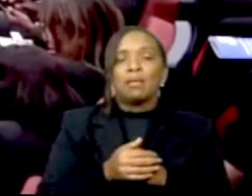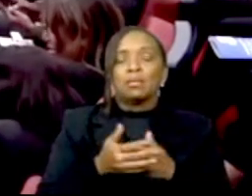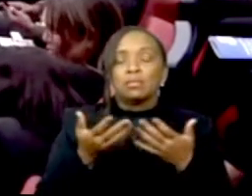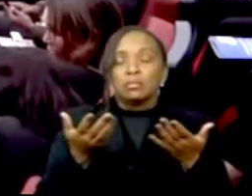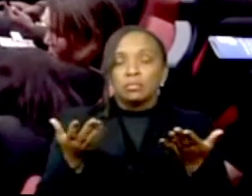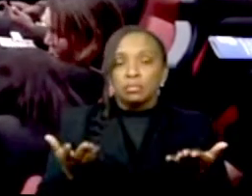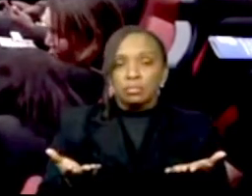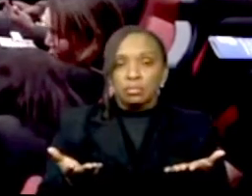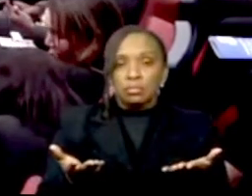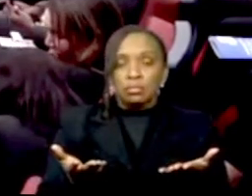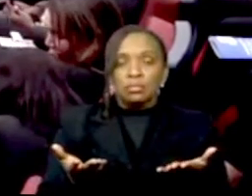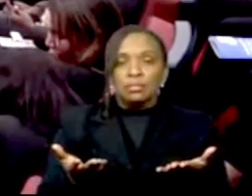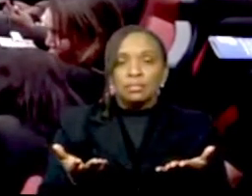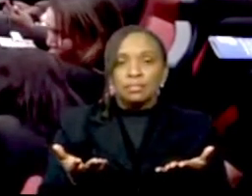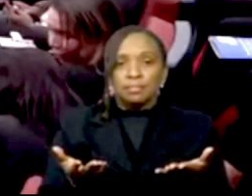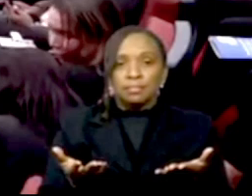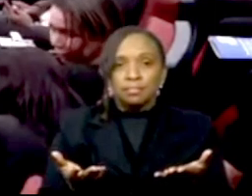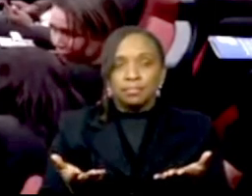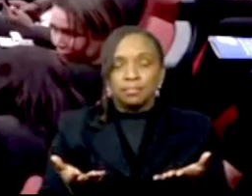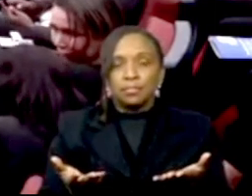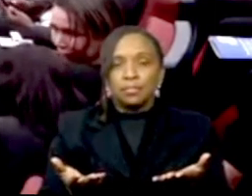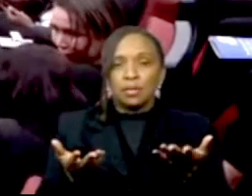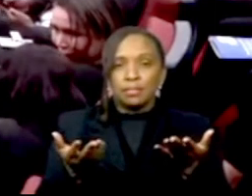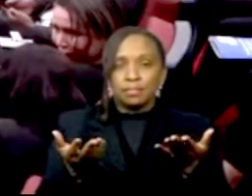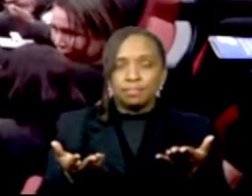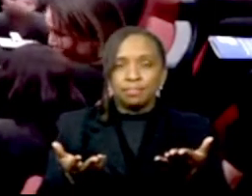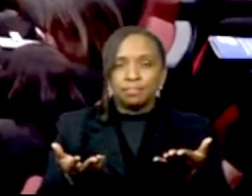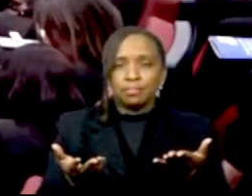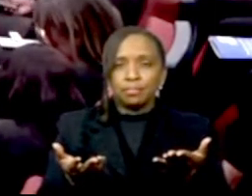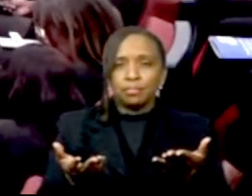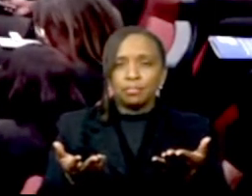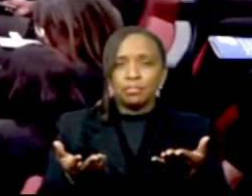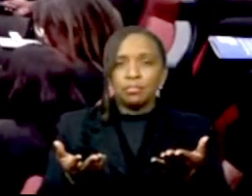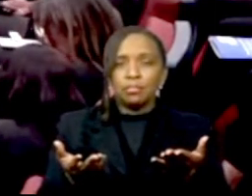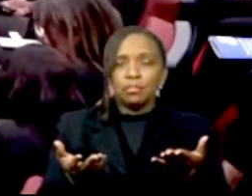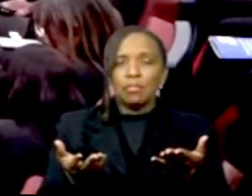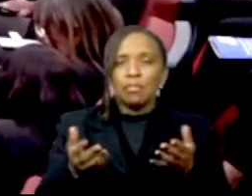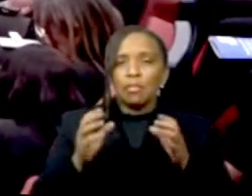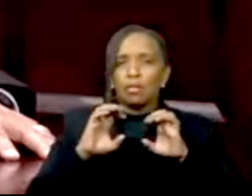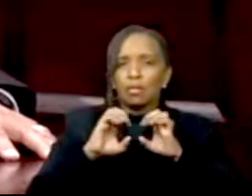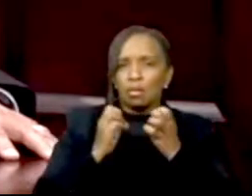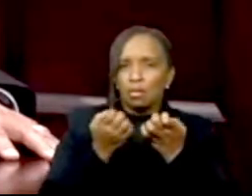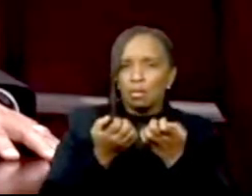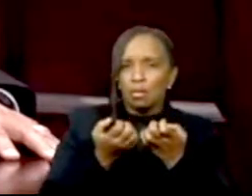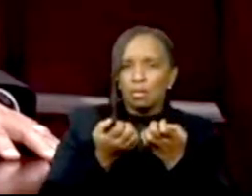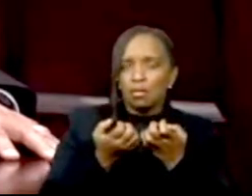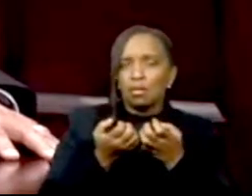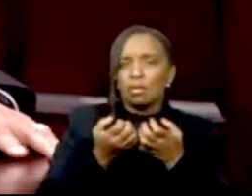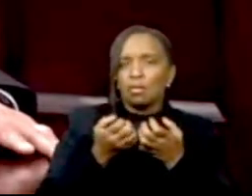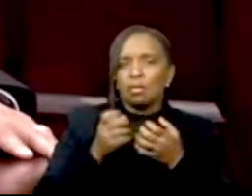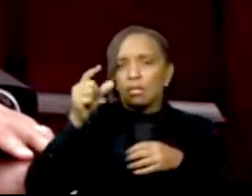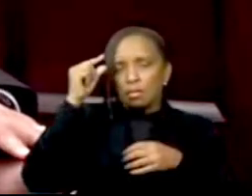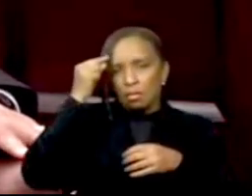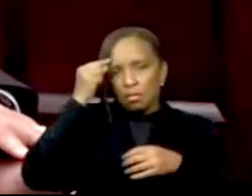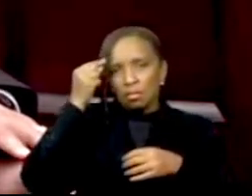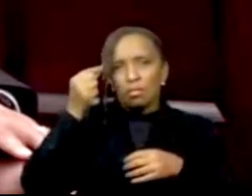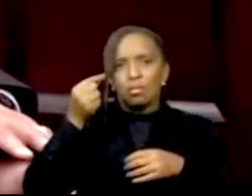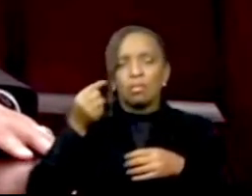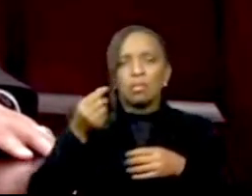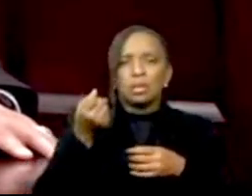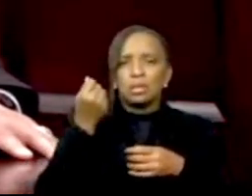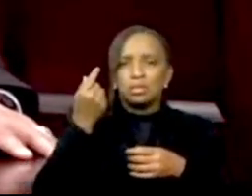y para que el Estado tenga la garantía de los procesos, que votemos a favor de esta